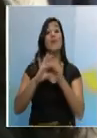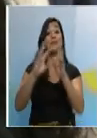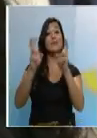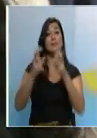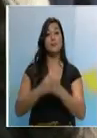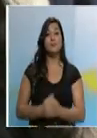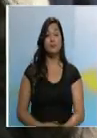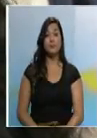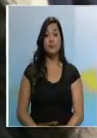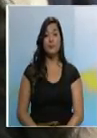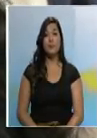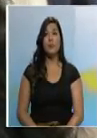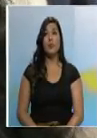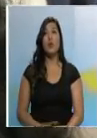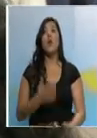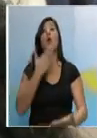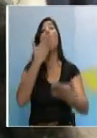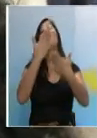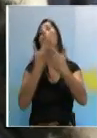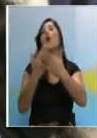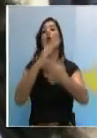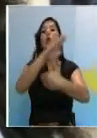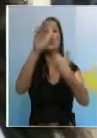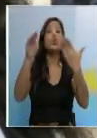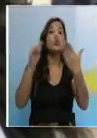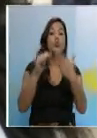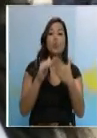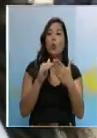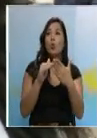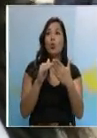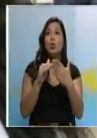recibimos. Bueno, toda la logística está.